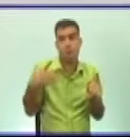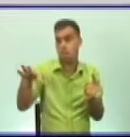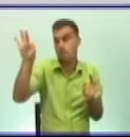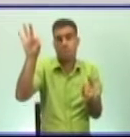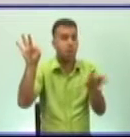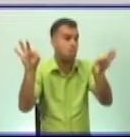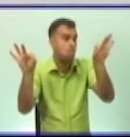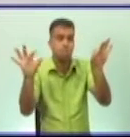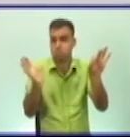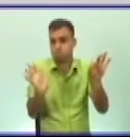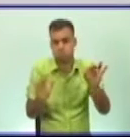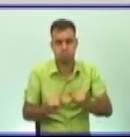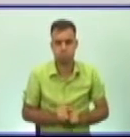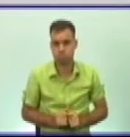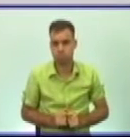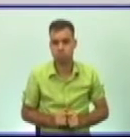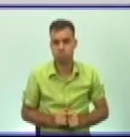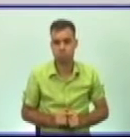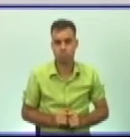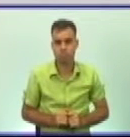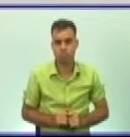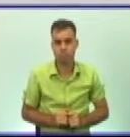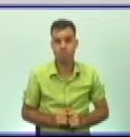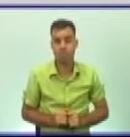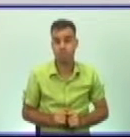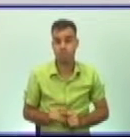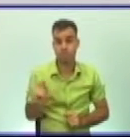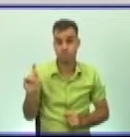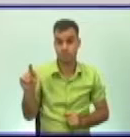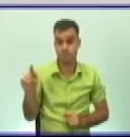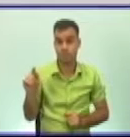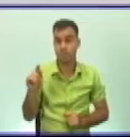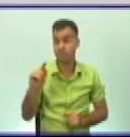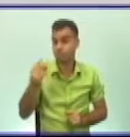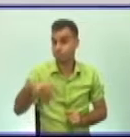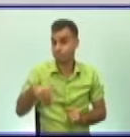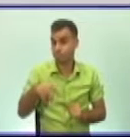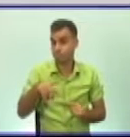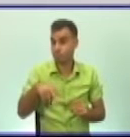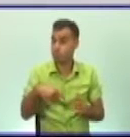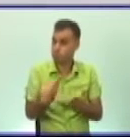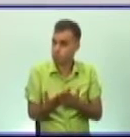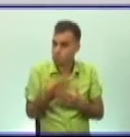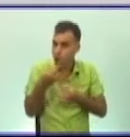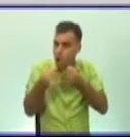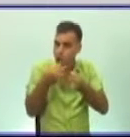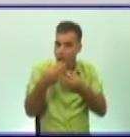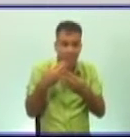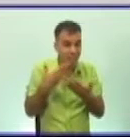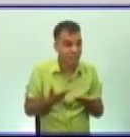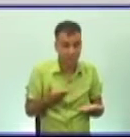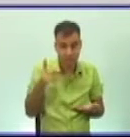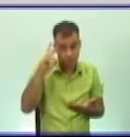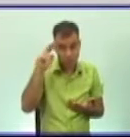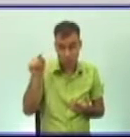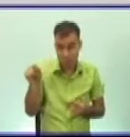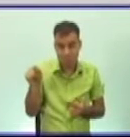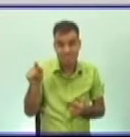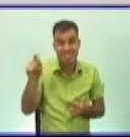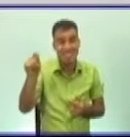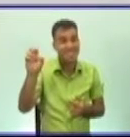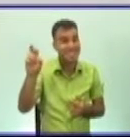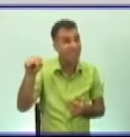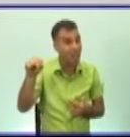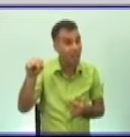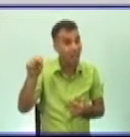calcular previamente esta tensión. Aprovecho para plantearles a ustedes, recordarles que esta tensión no fue la que usted